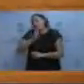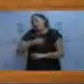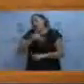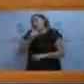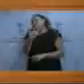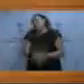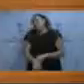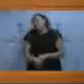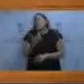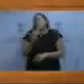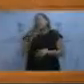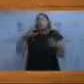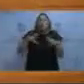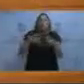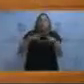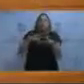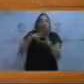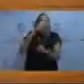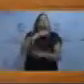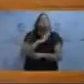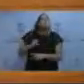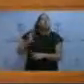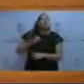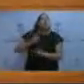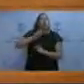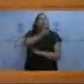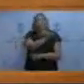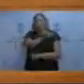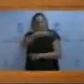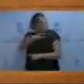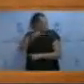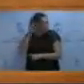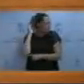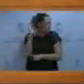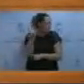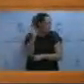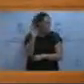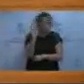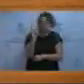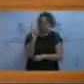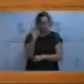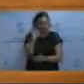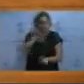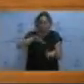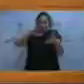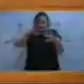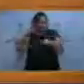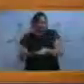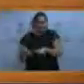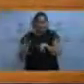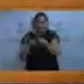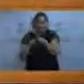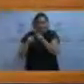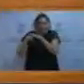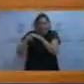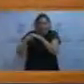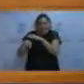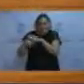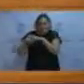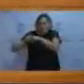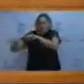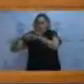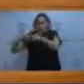tuviésemos unos resultados maravillosos, ¿no? Pero es que la han llevado ustedes a la quiebra, ¿no? No hay más que ver la gestión del suelo industrial, del